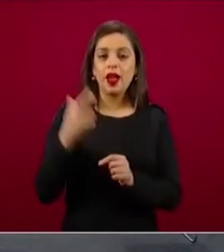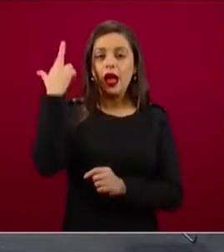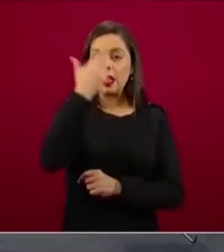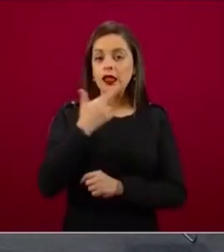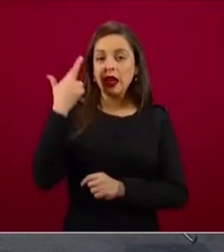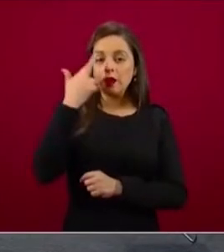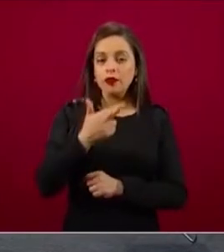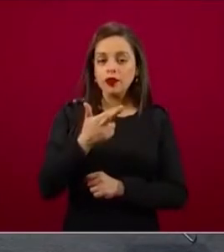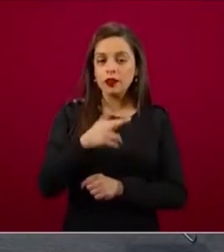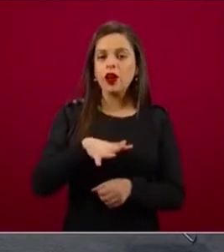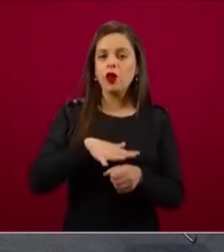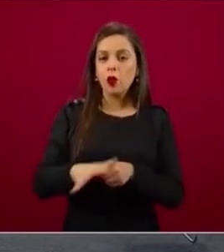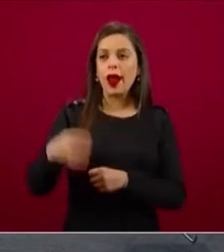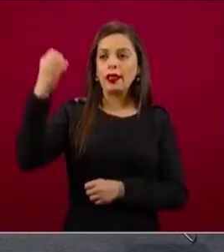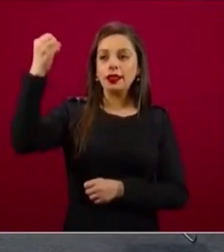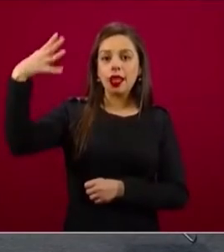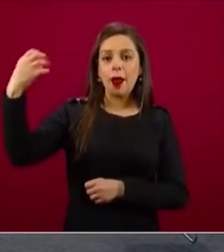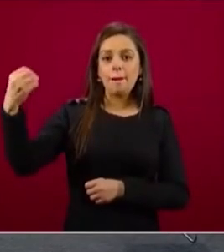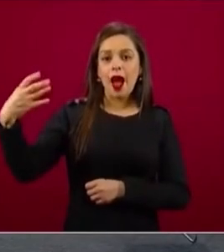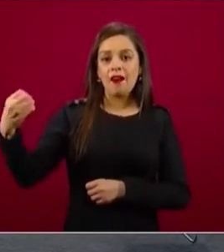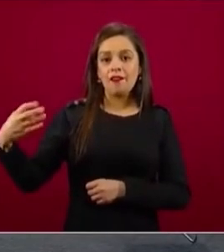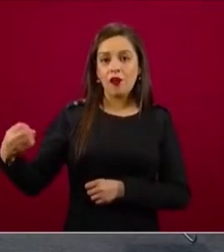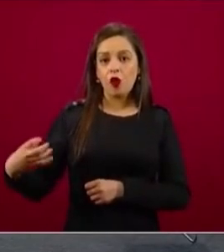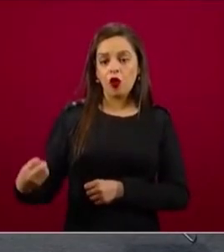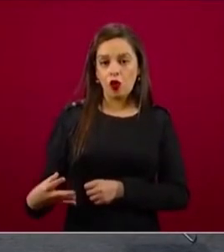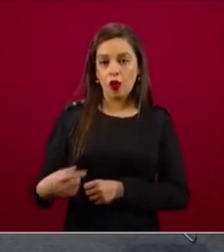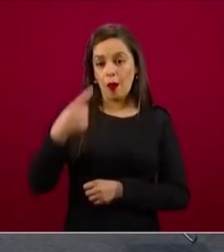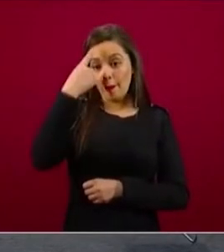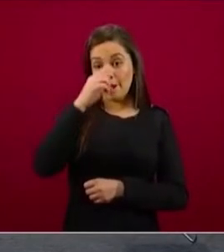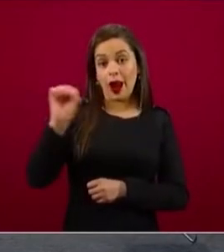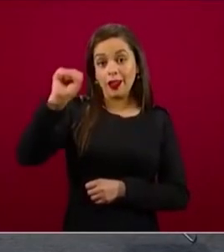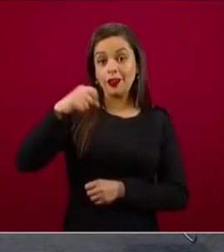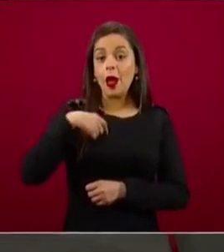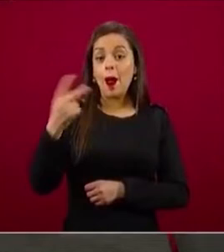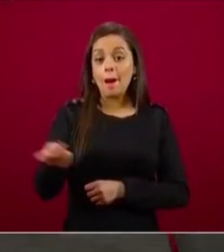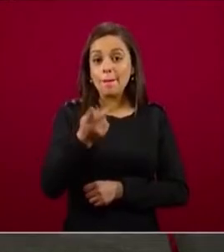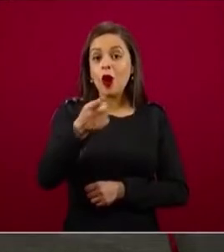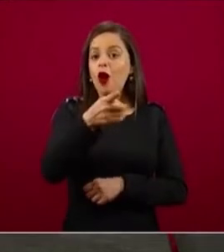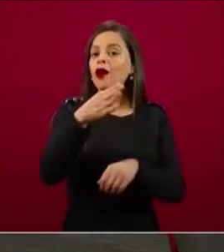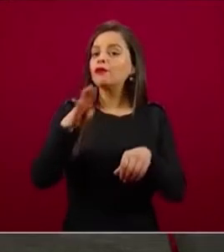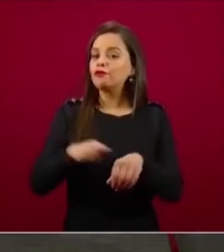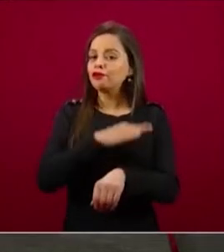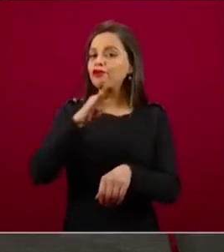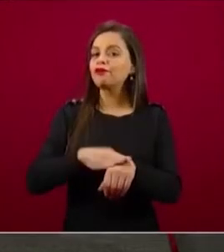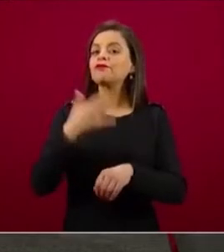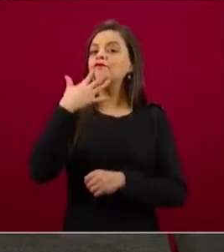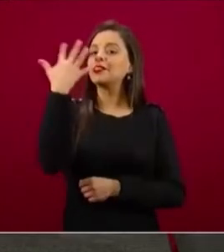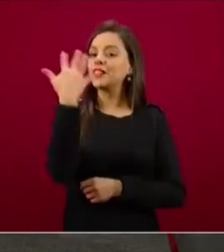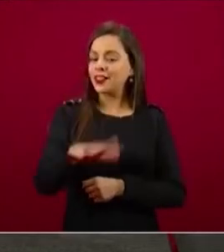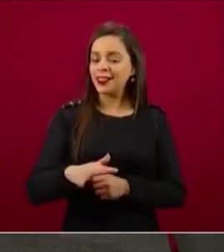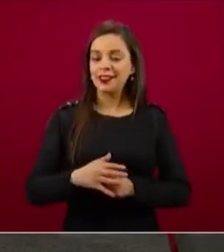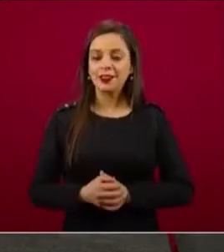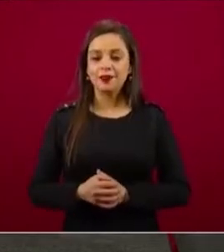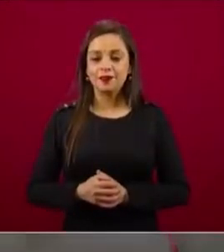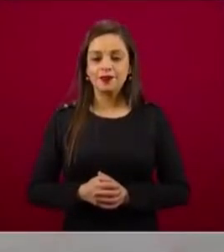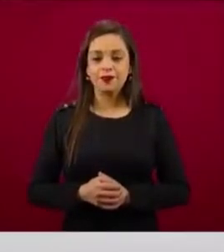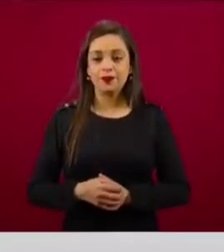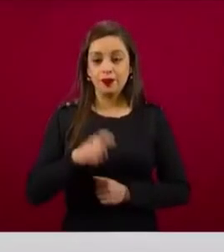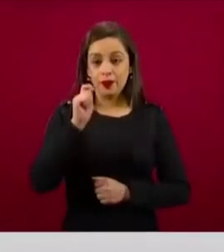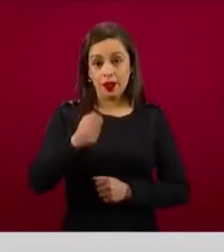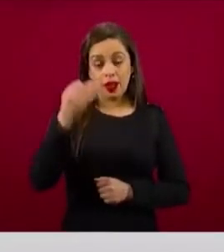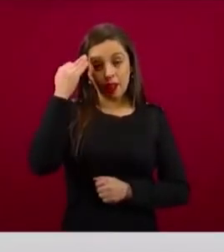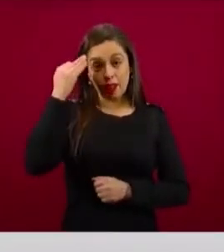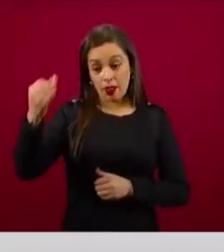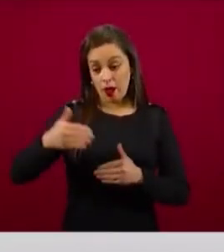para que saquen 10 el sábado que les haga el examen. A ver, es un semáforo que opera. La Jornada Nacional de